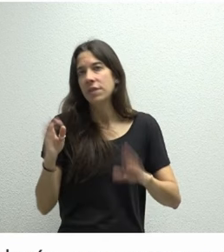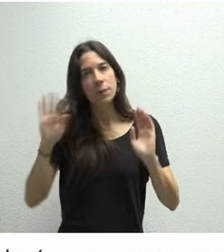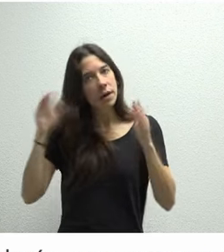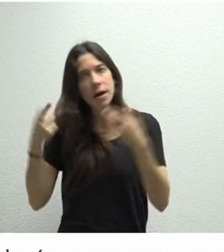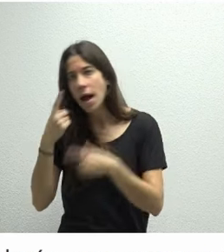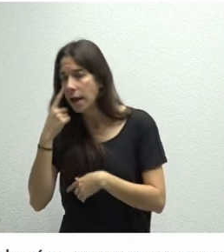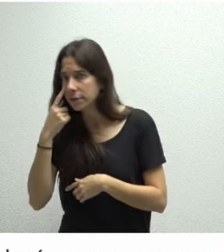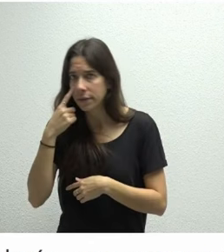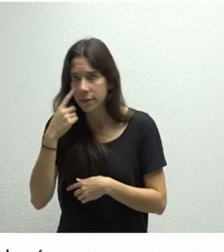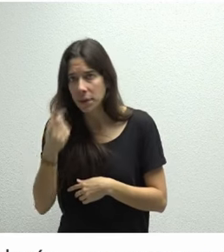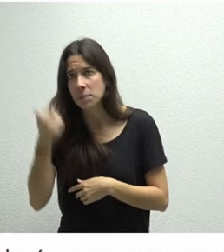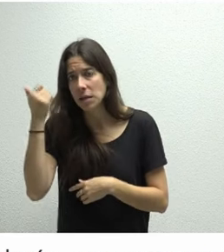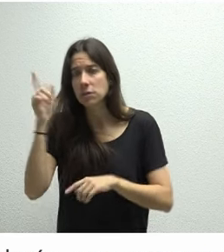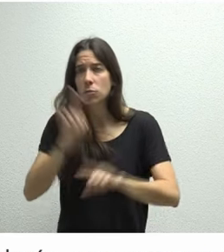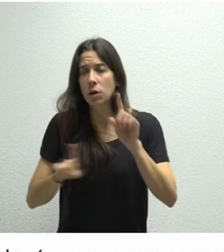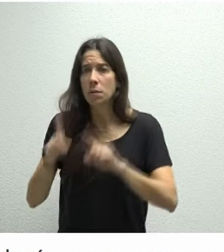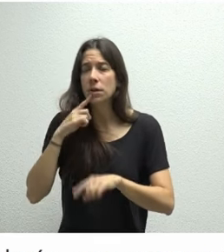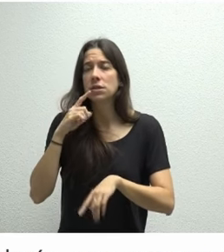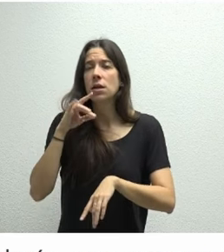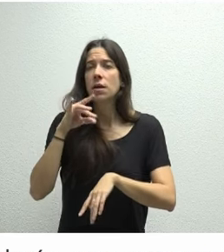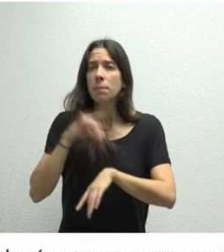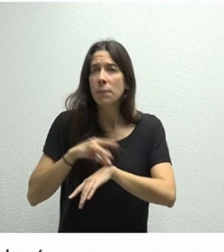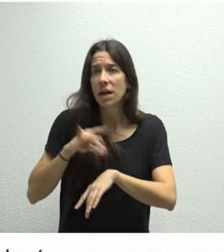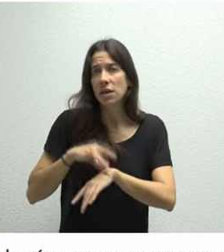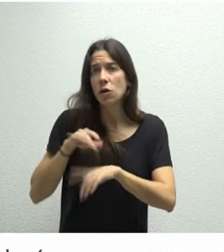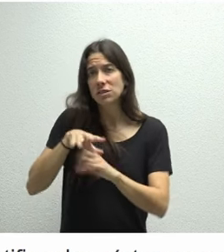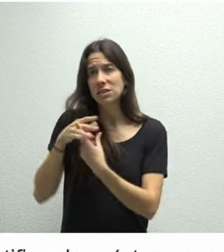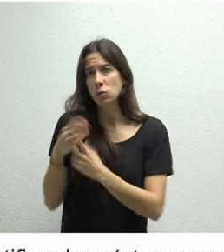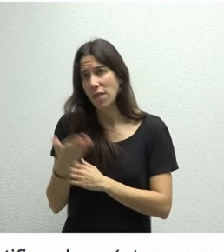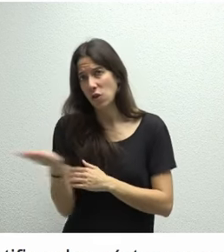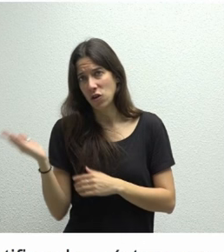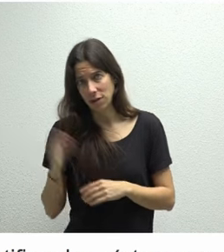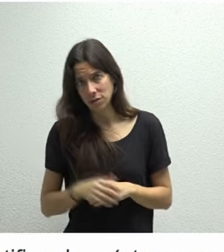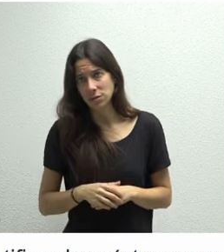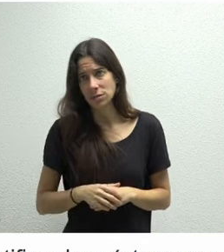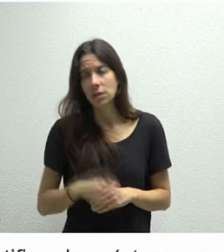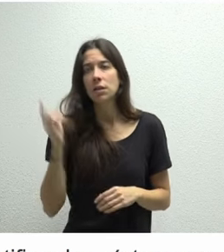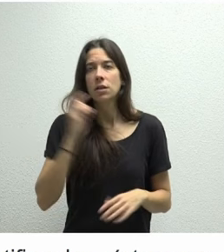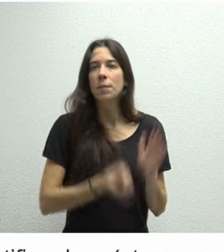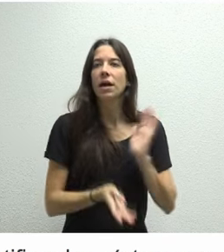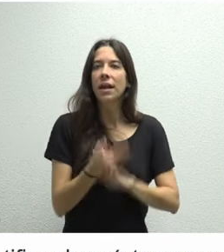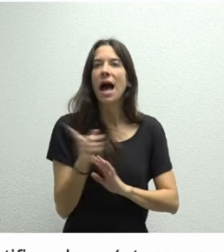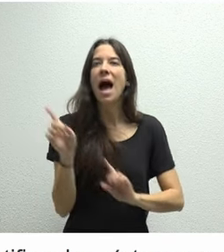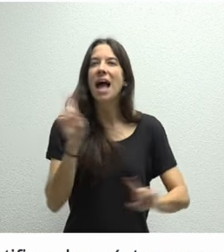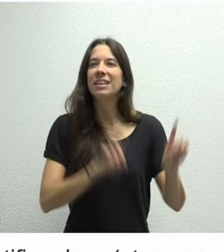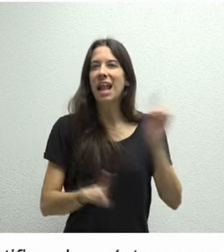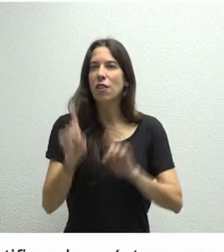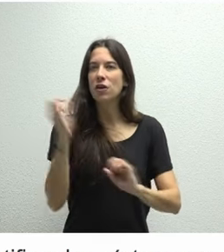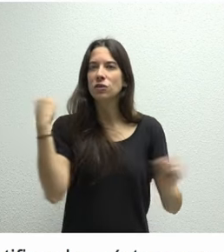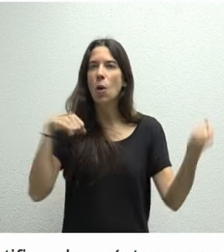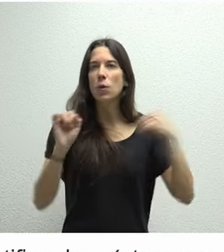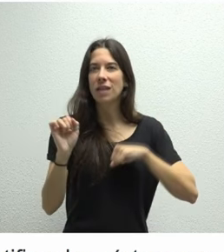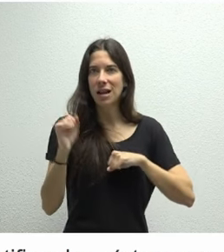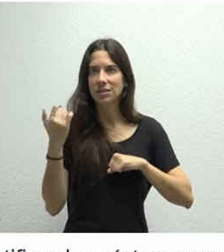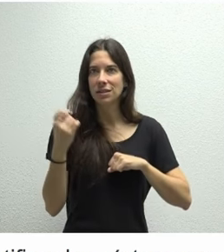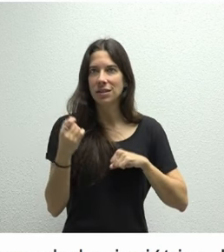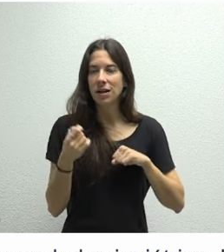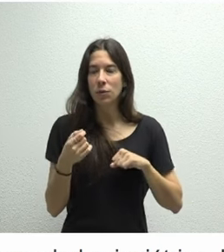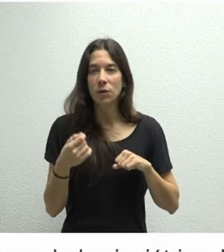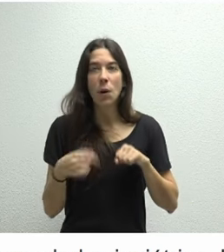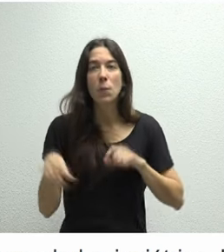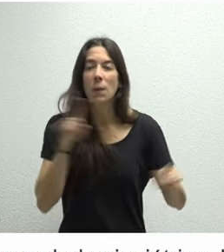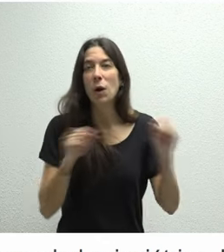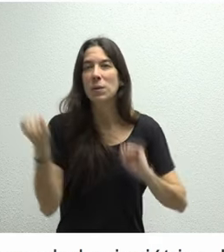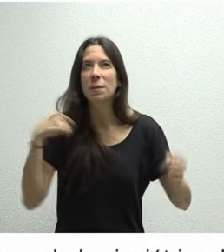a los problemas médicos en esta situación aparición de alteraciones comportamentales Qué daño nos han hecho eh las alteraciones